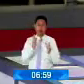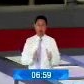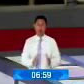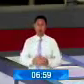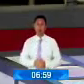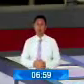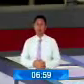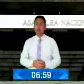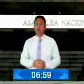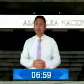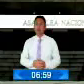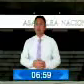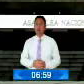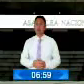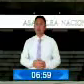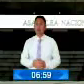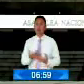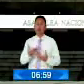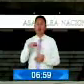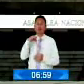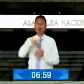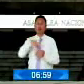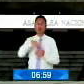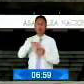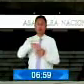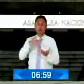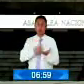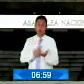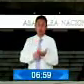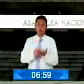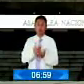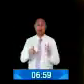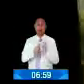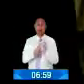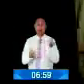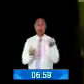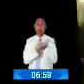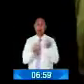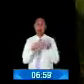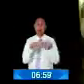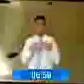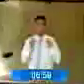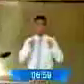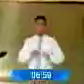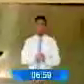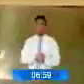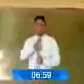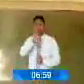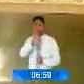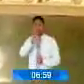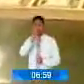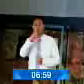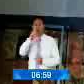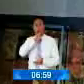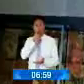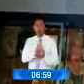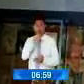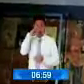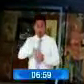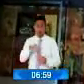ecuatorianos. La votación dentro del debate que aprobó la ley para el fortalecimiento de la dolarización se marcó con 86 votos